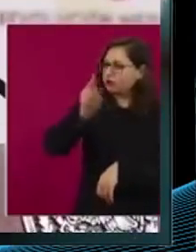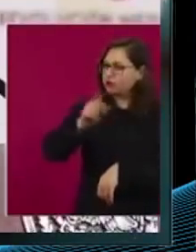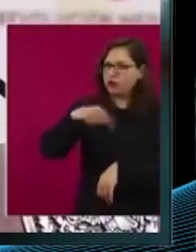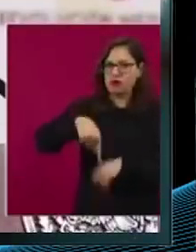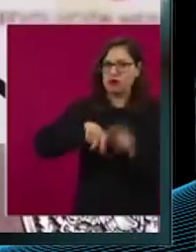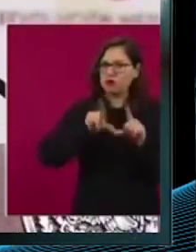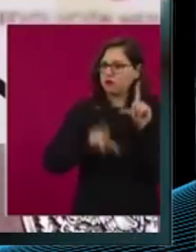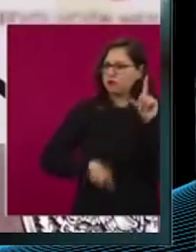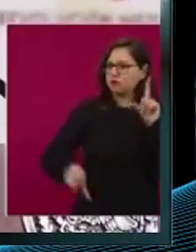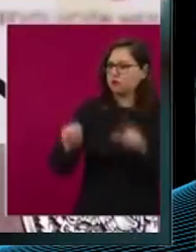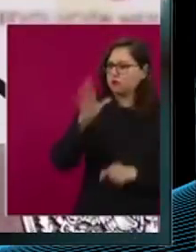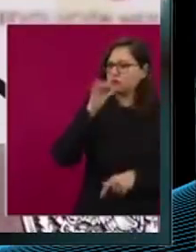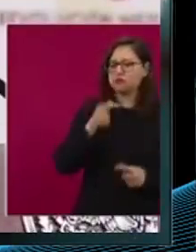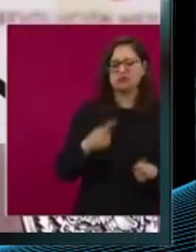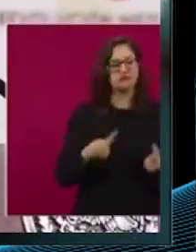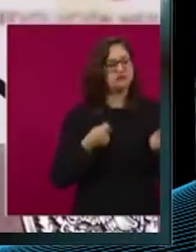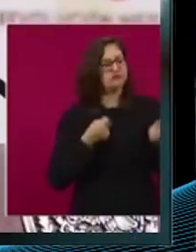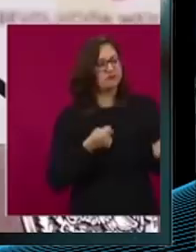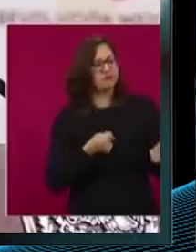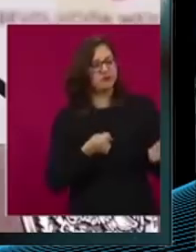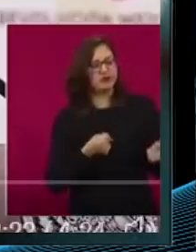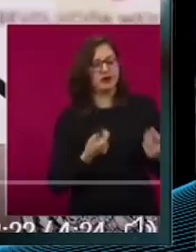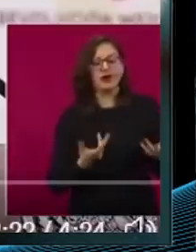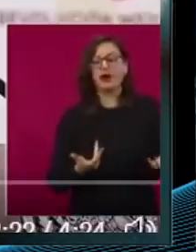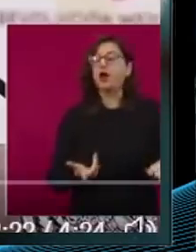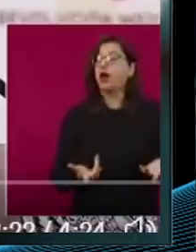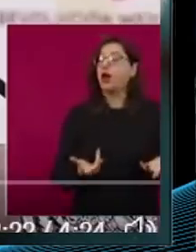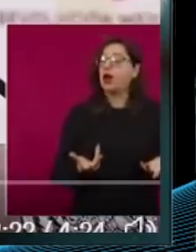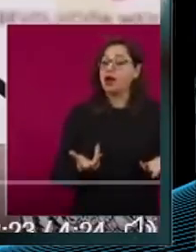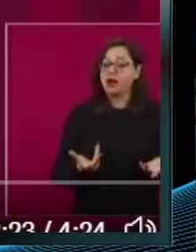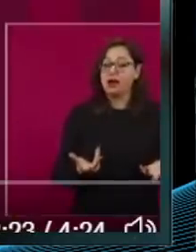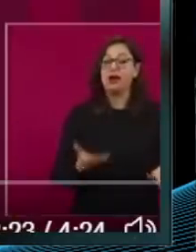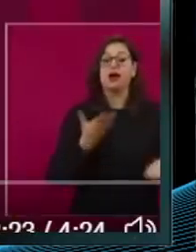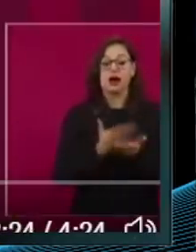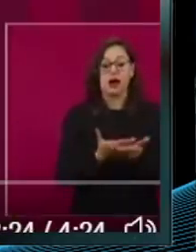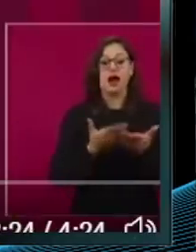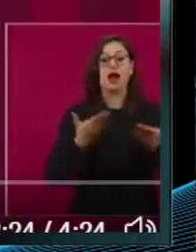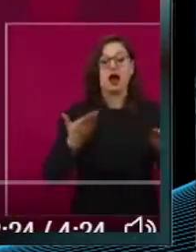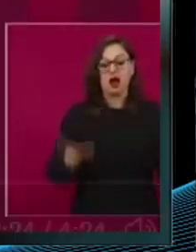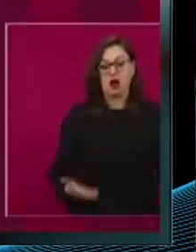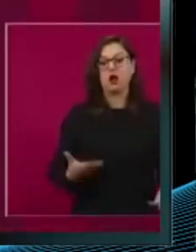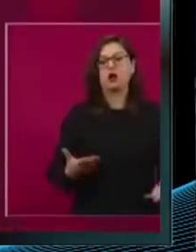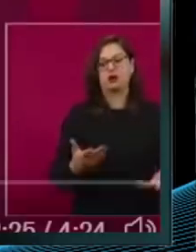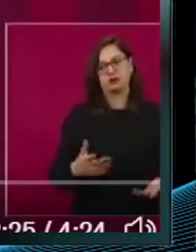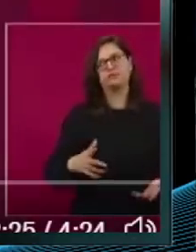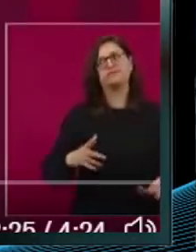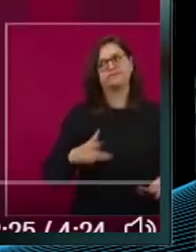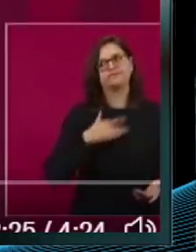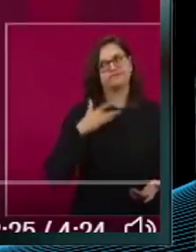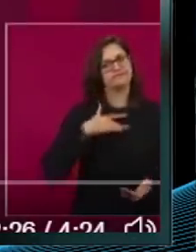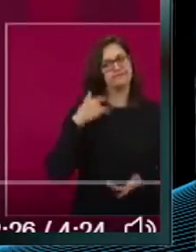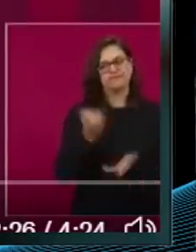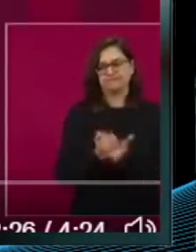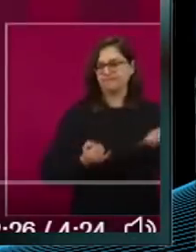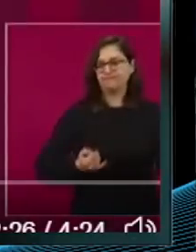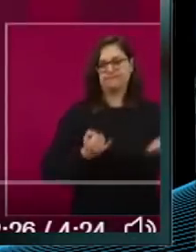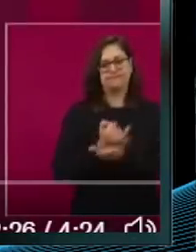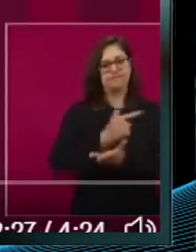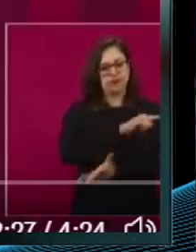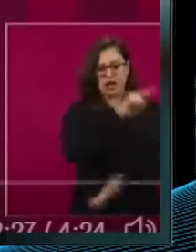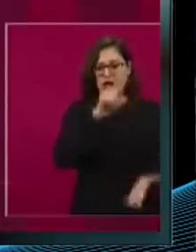Entonces, es todo lo que queremos corregir. con la reforma